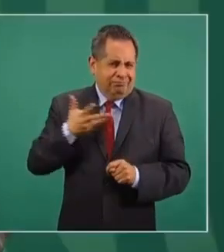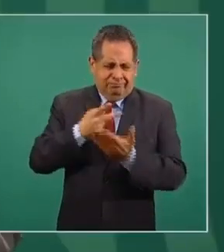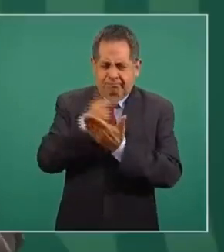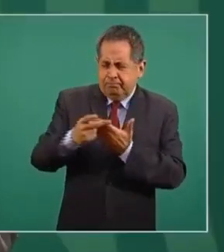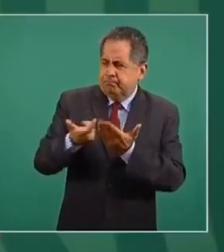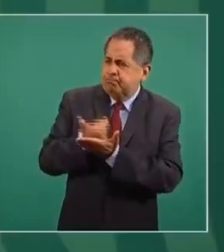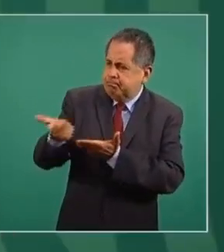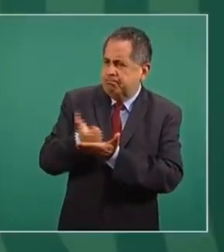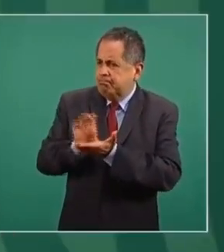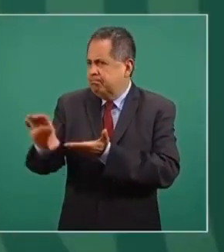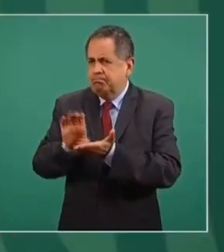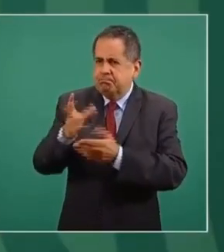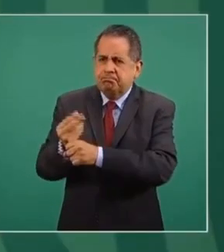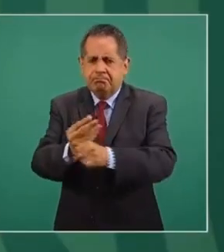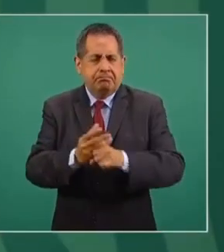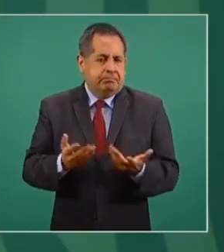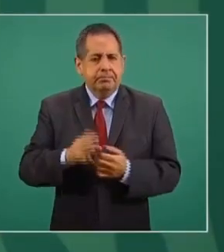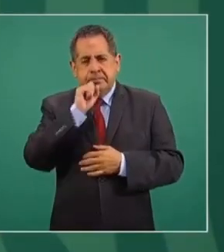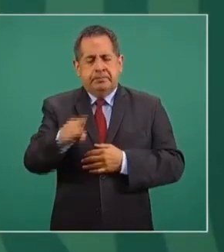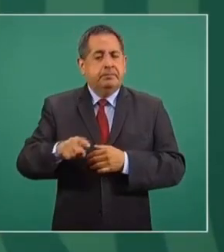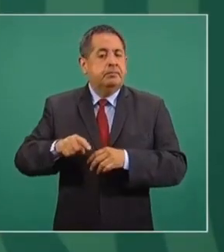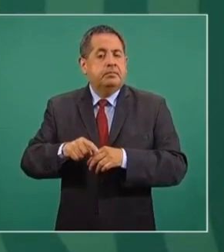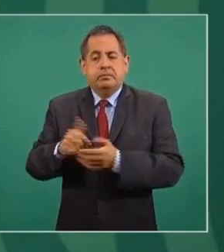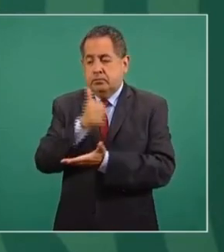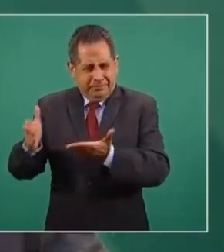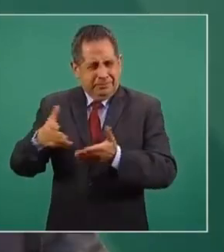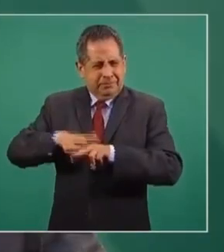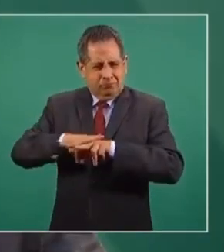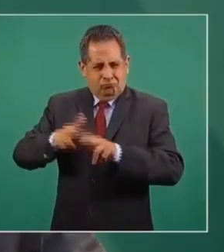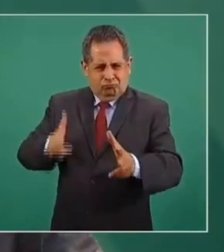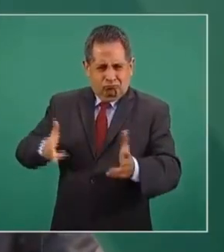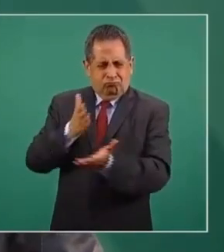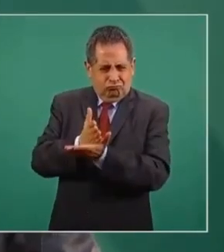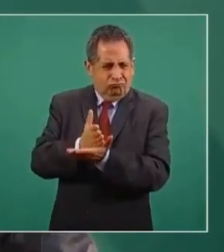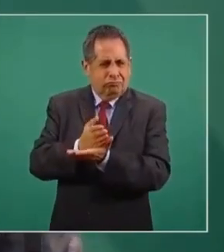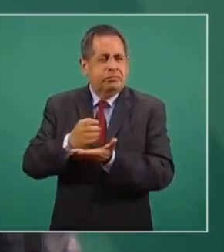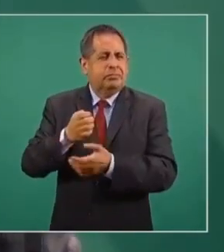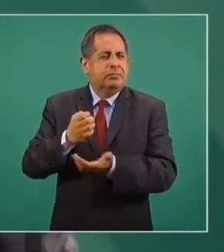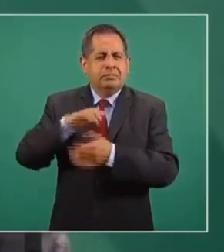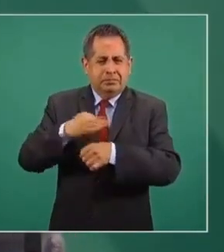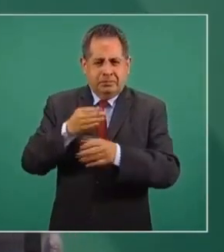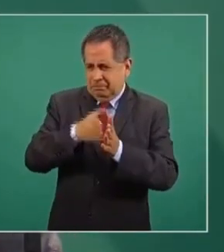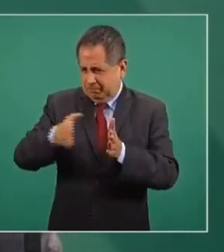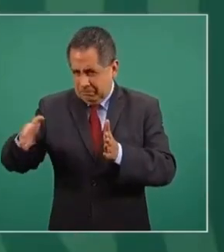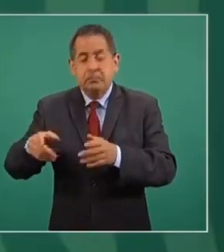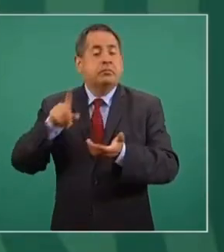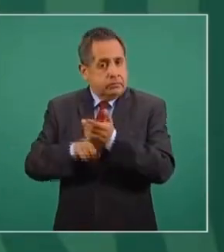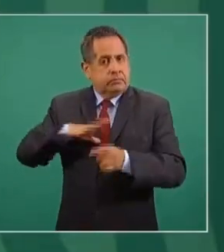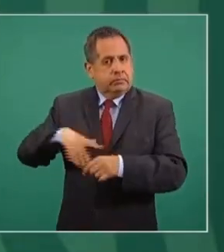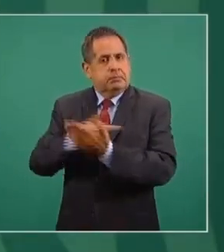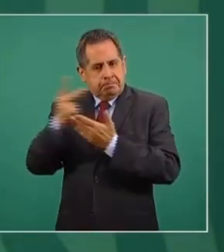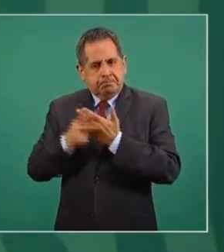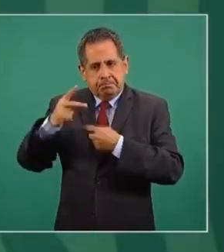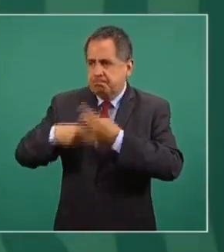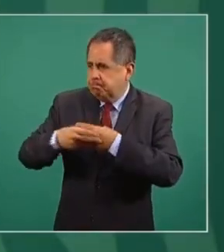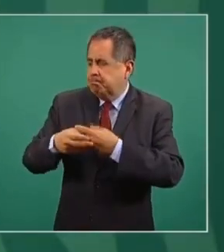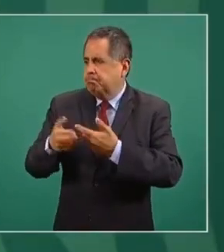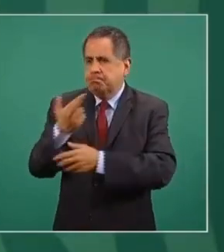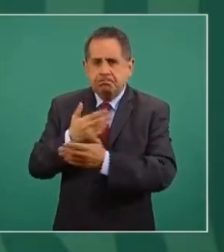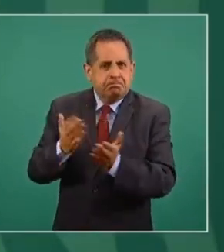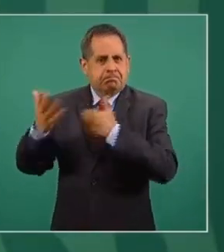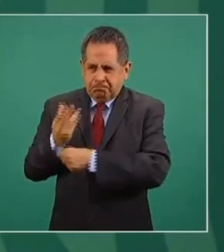ahora en las ciudades por donde va a pasar el Tren Maya, todos los municipios, hay un programa de desarrollo urbano.